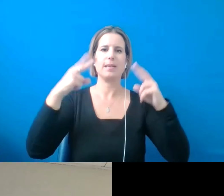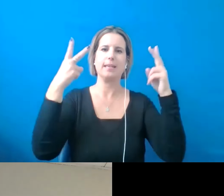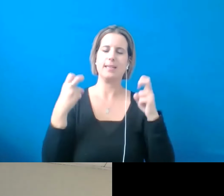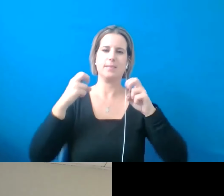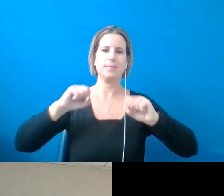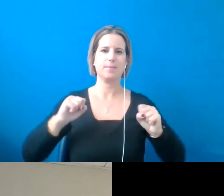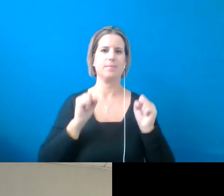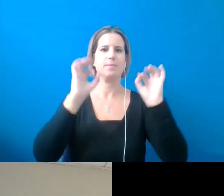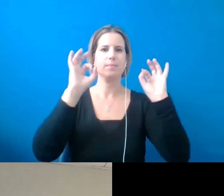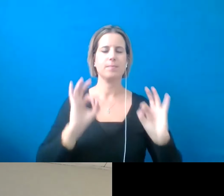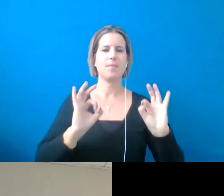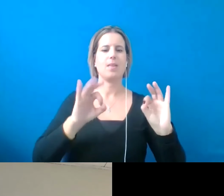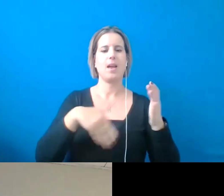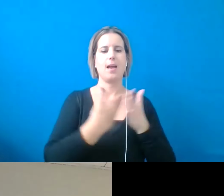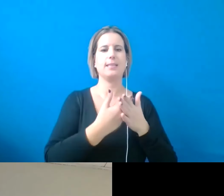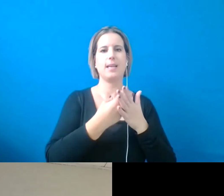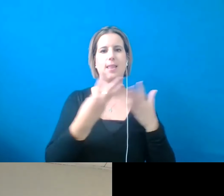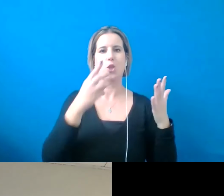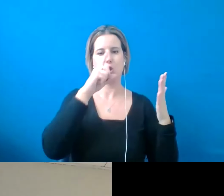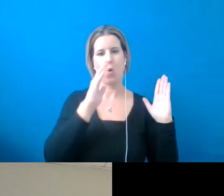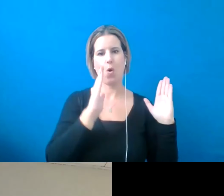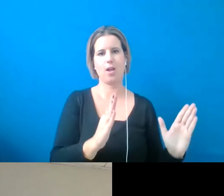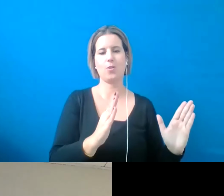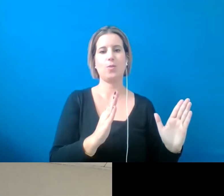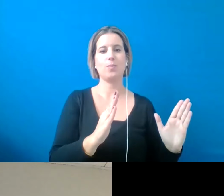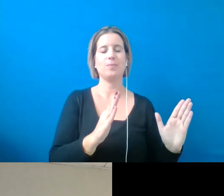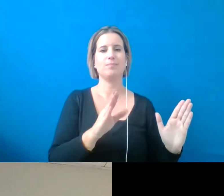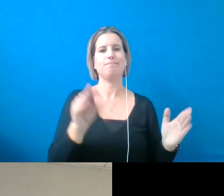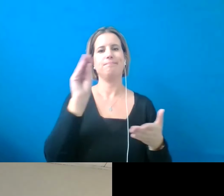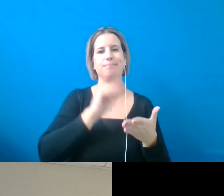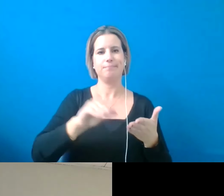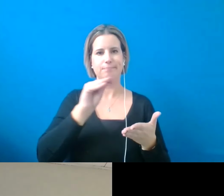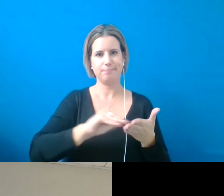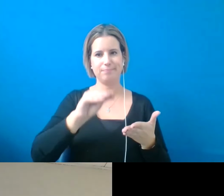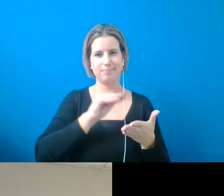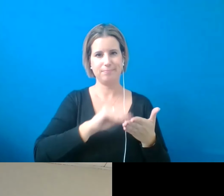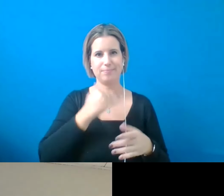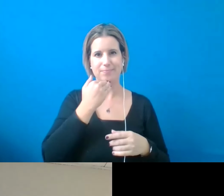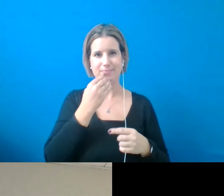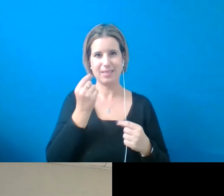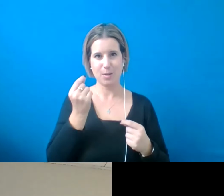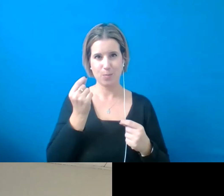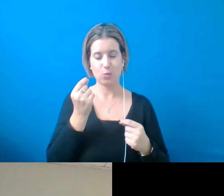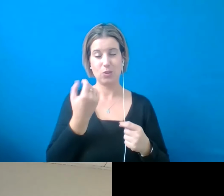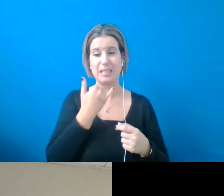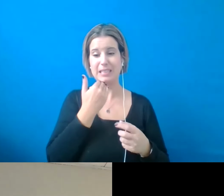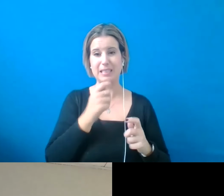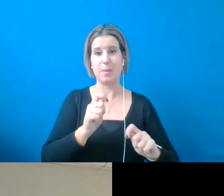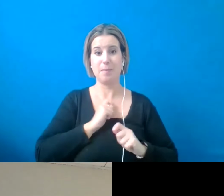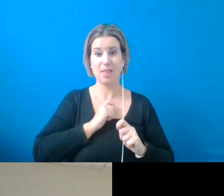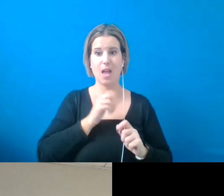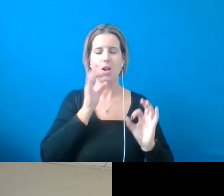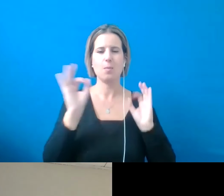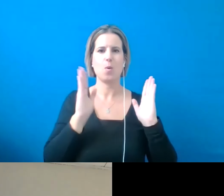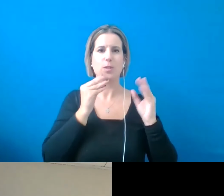y adolescentes hasta los 18 años ha habido bastantes veces que hemos estado a punto de tenerla ahora estamos en un buen momento no